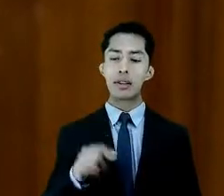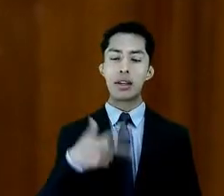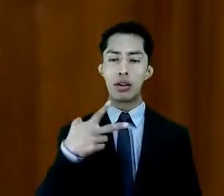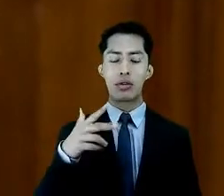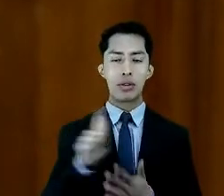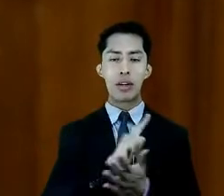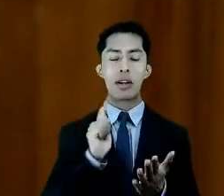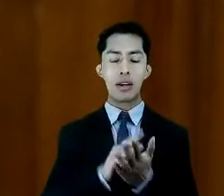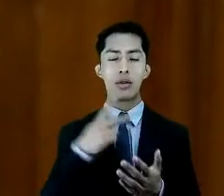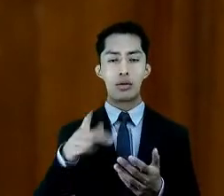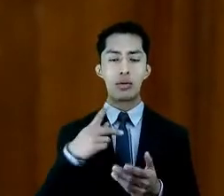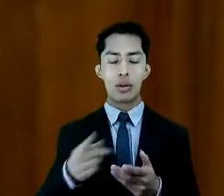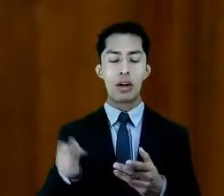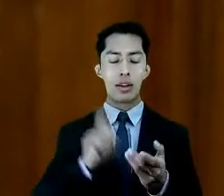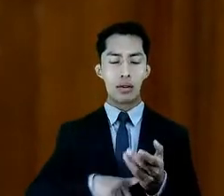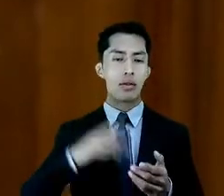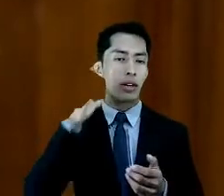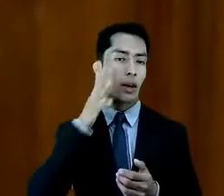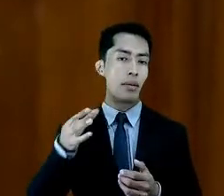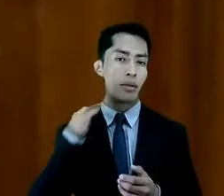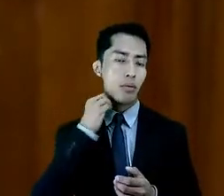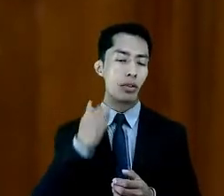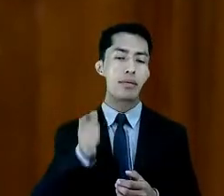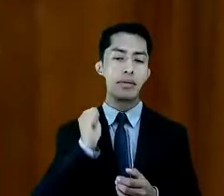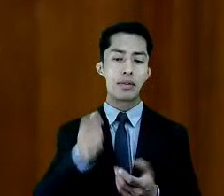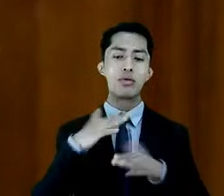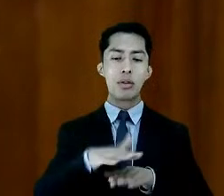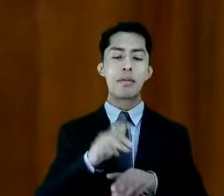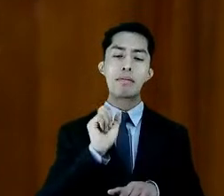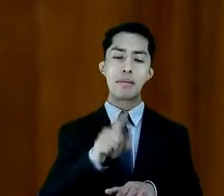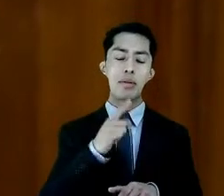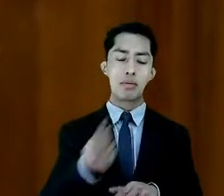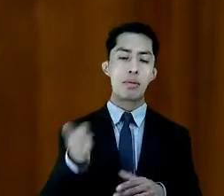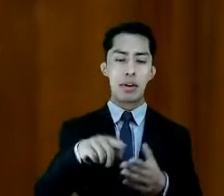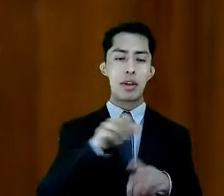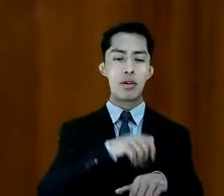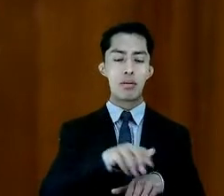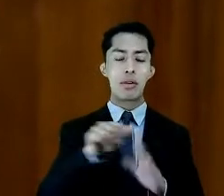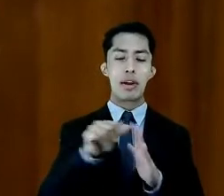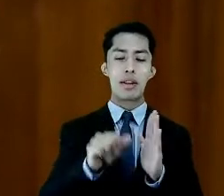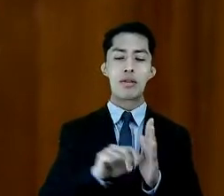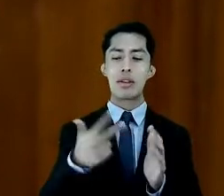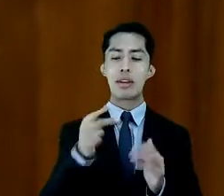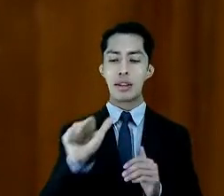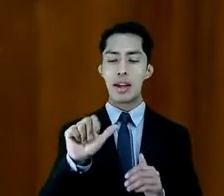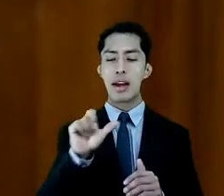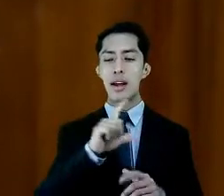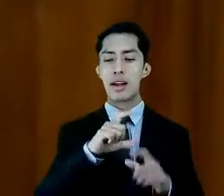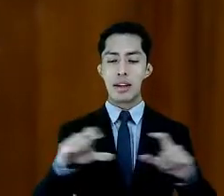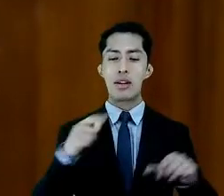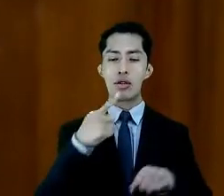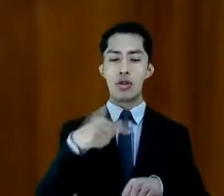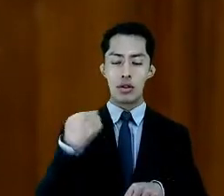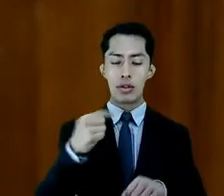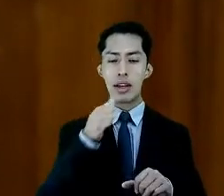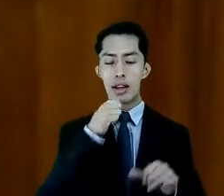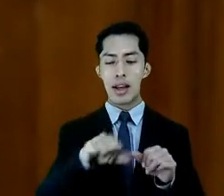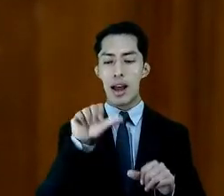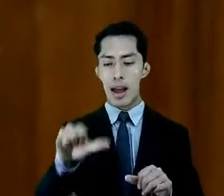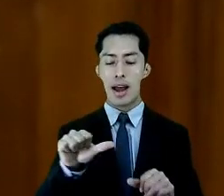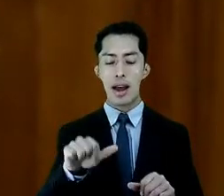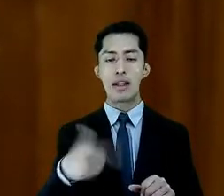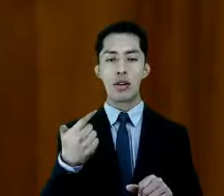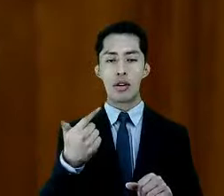de la Ley Orgánica del Poder Legislativo, en relación con lo previsto en los artículos 13A, fracción 12, inciso A, y